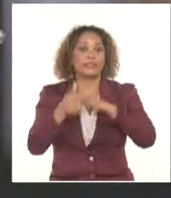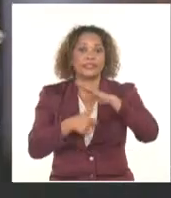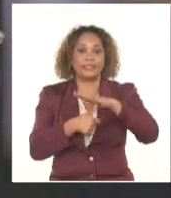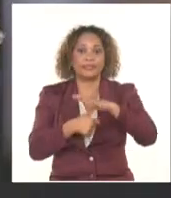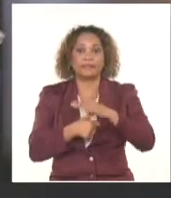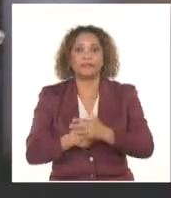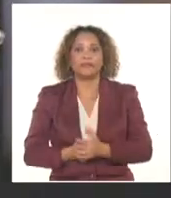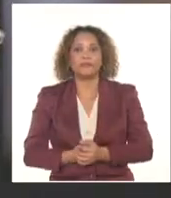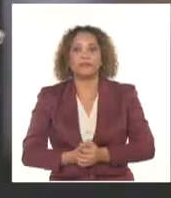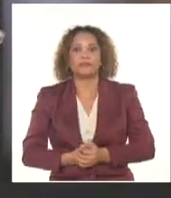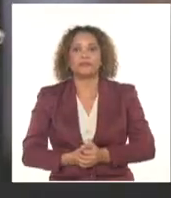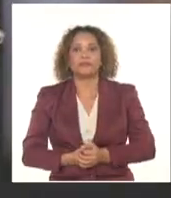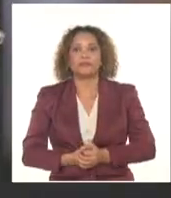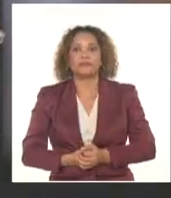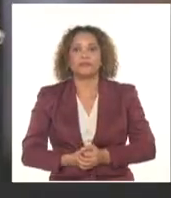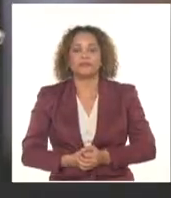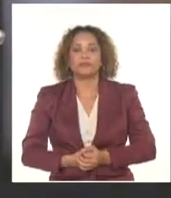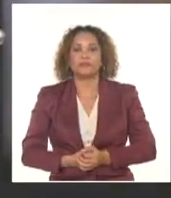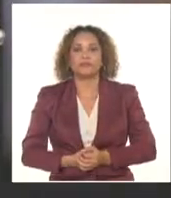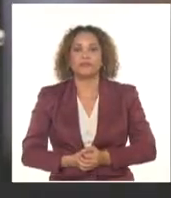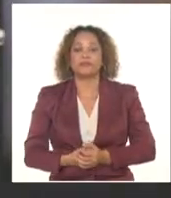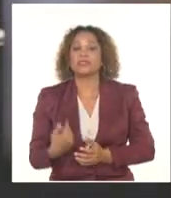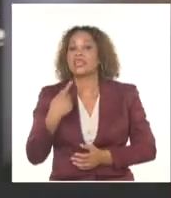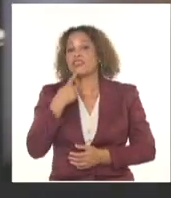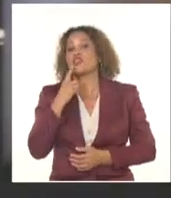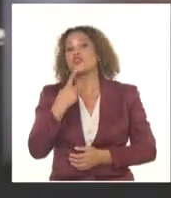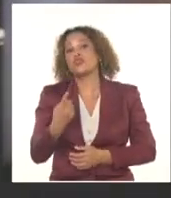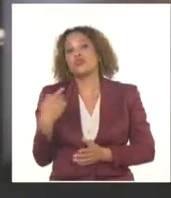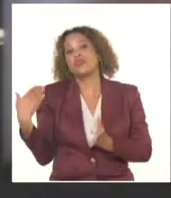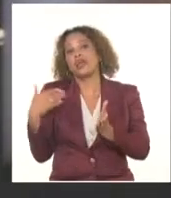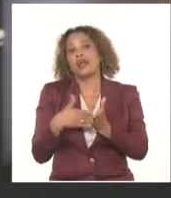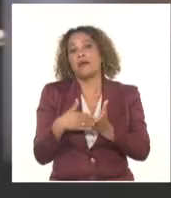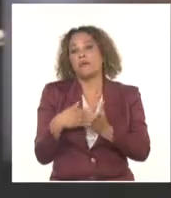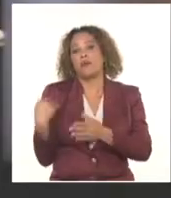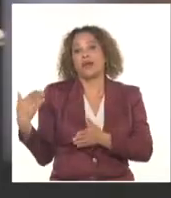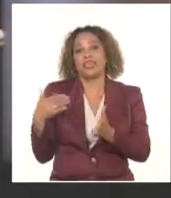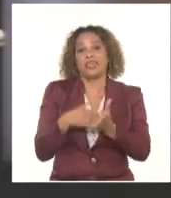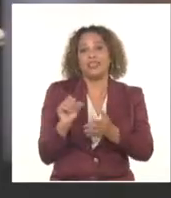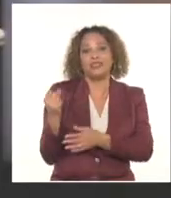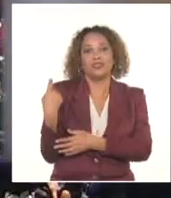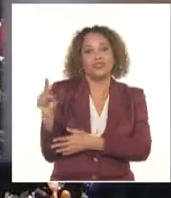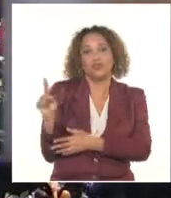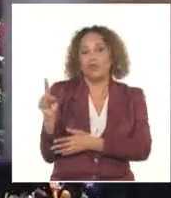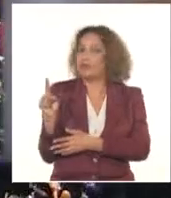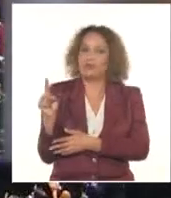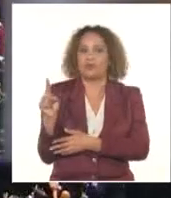digo llegamos porque no llegó sola llegamos